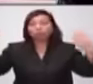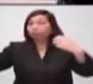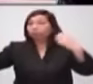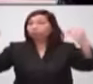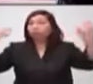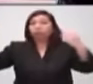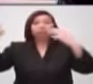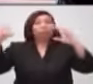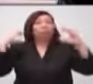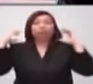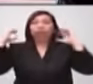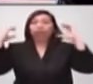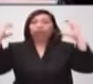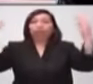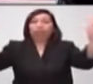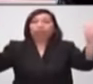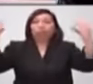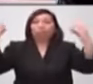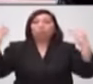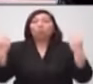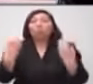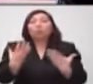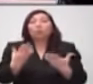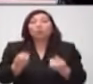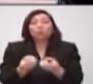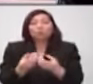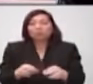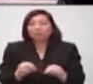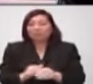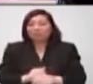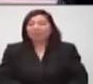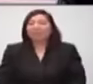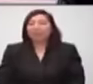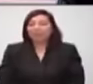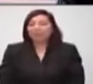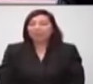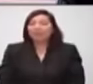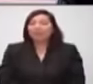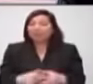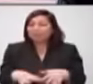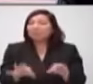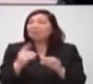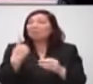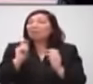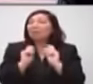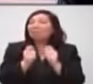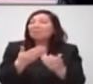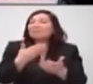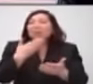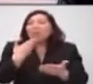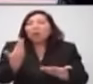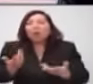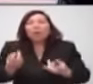ver la iluminación que va a tener, es sumamente también importante para darle